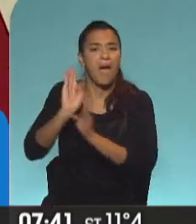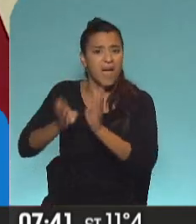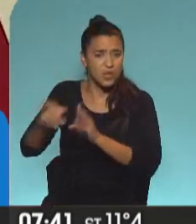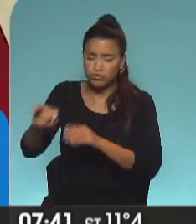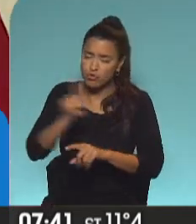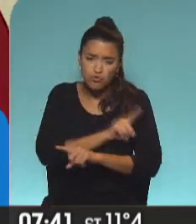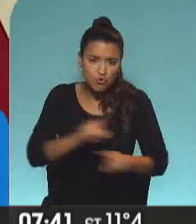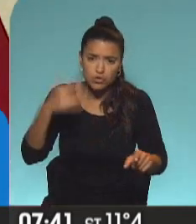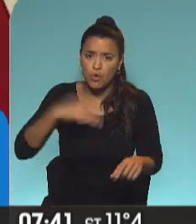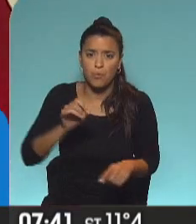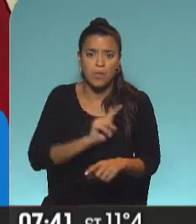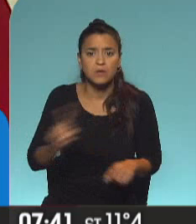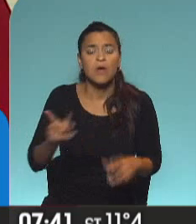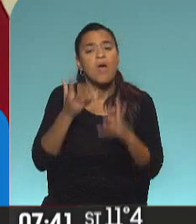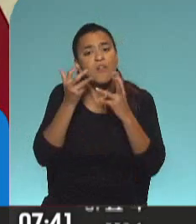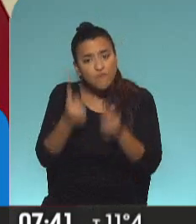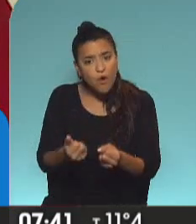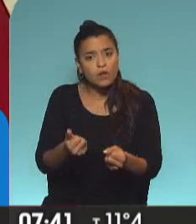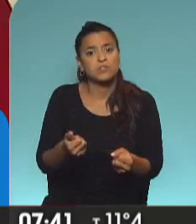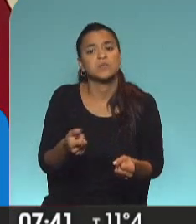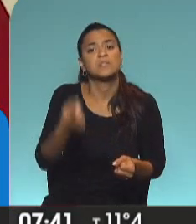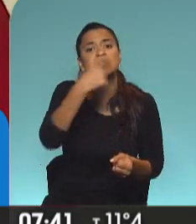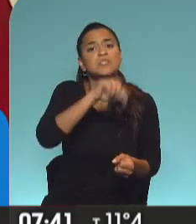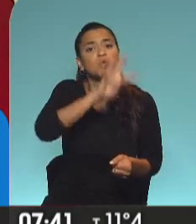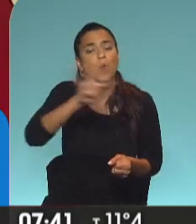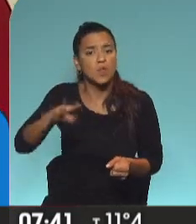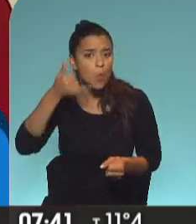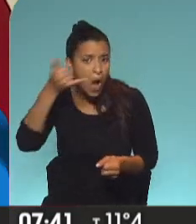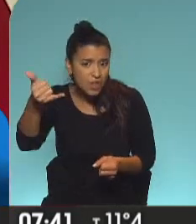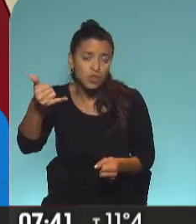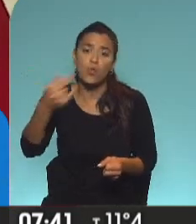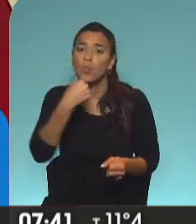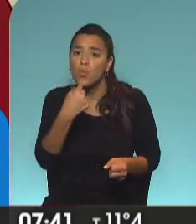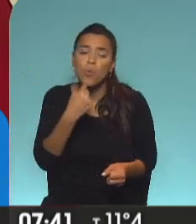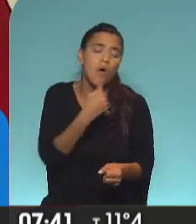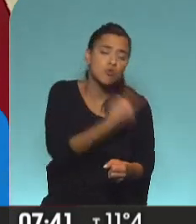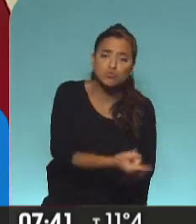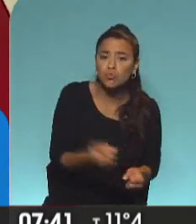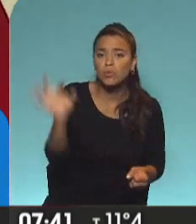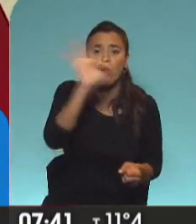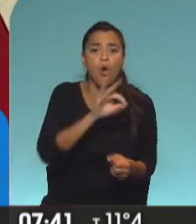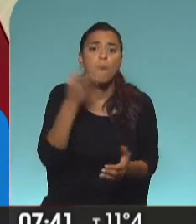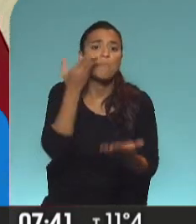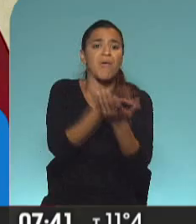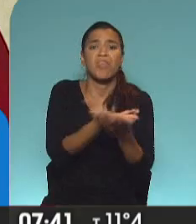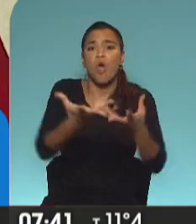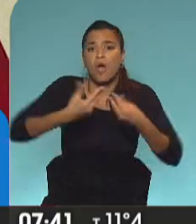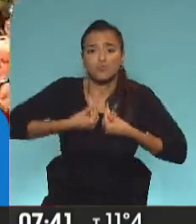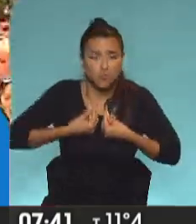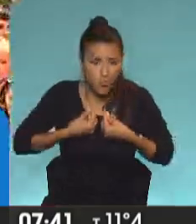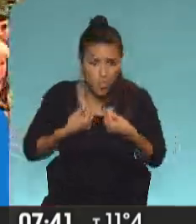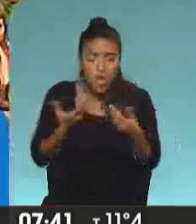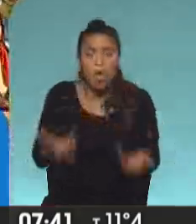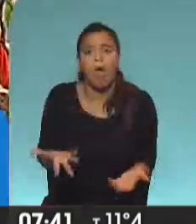y reforzar el canal 144 ante cualquier duda, consulta o pedido de ayuda en